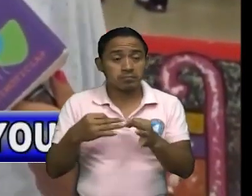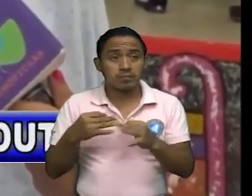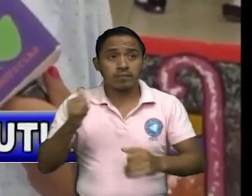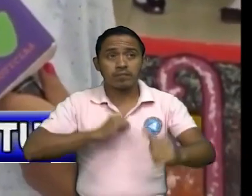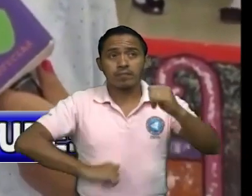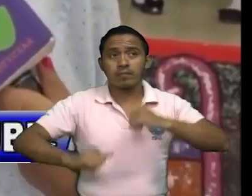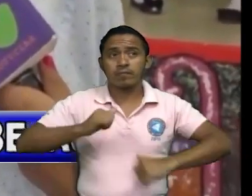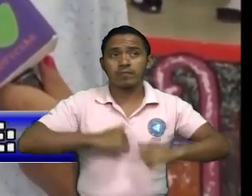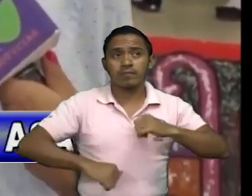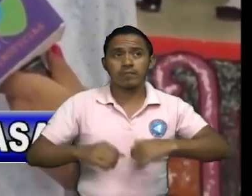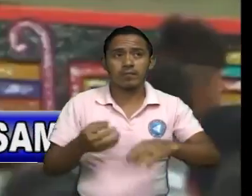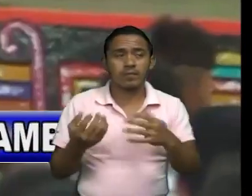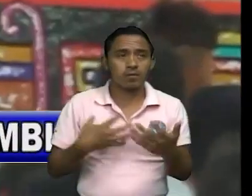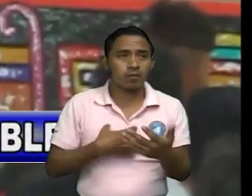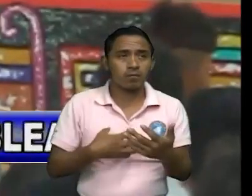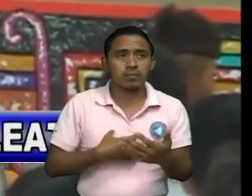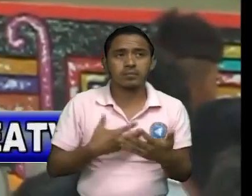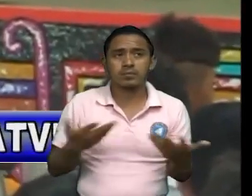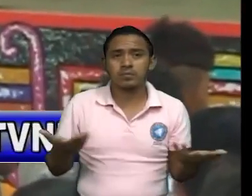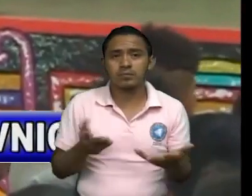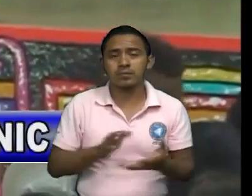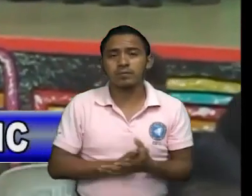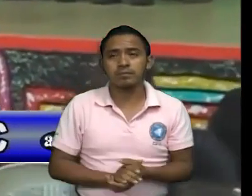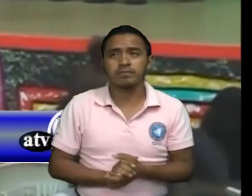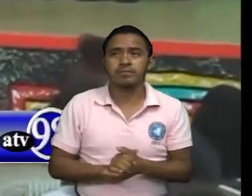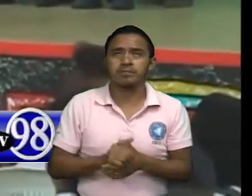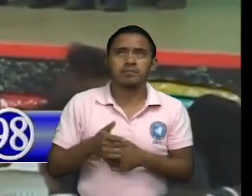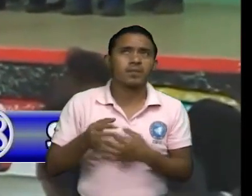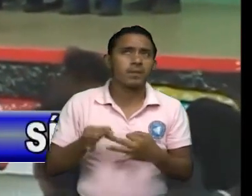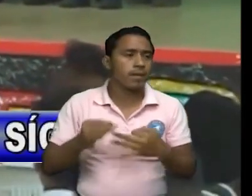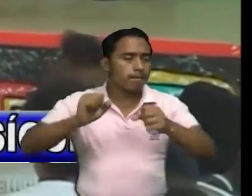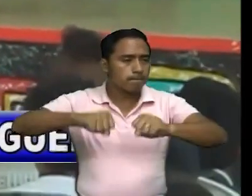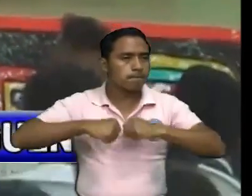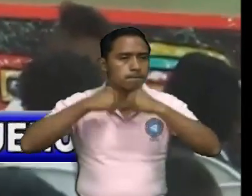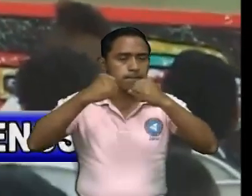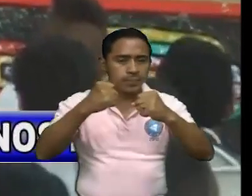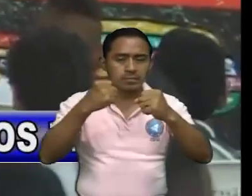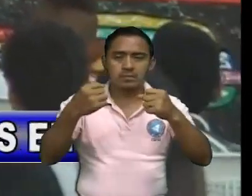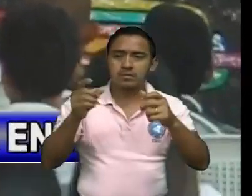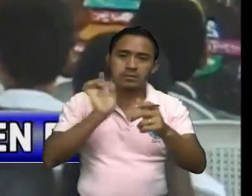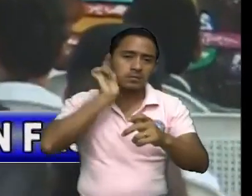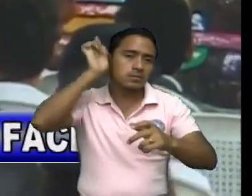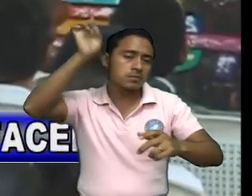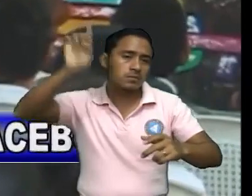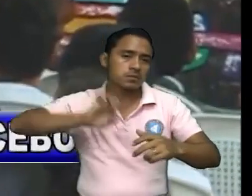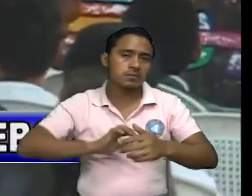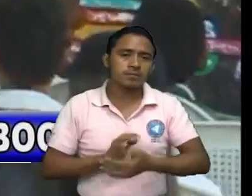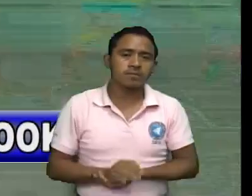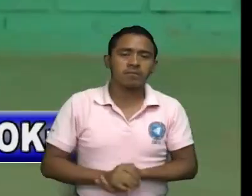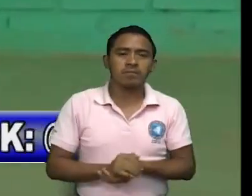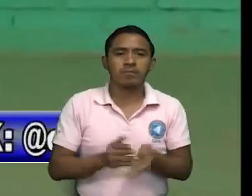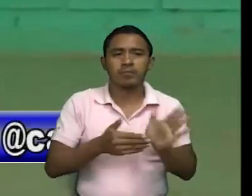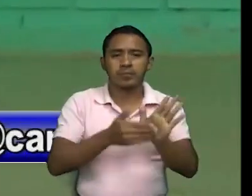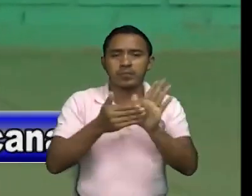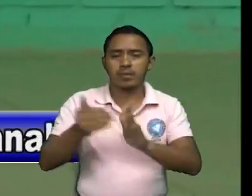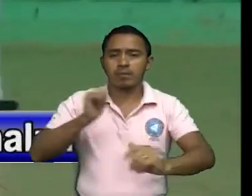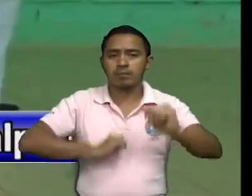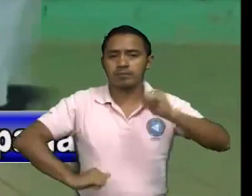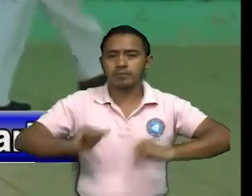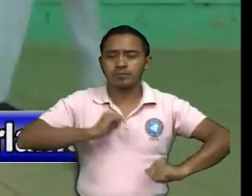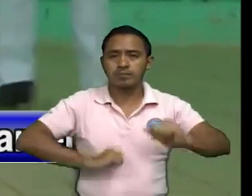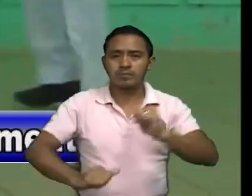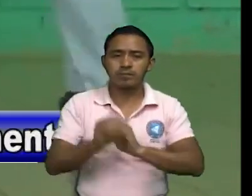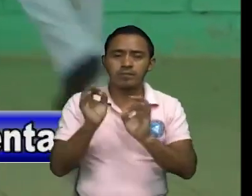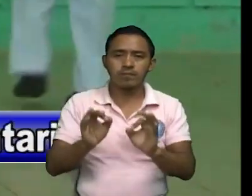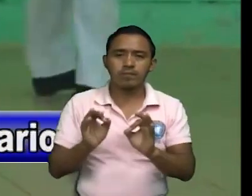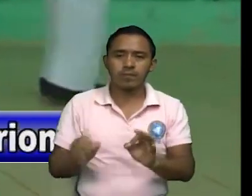Artística del Ministerio de Educación, donde, como tú dices, sí vamos a ir consolidando el desarrollo de las manifestaciones artísticas y